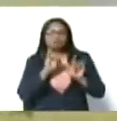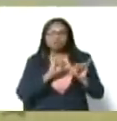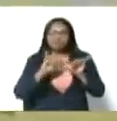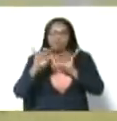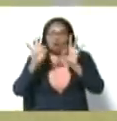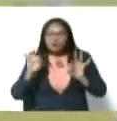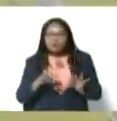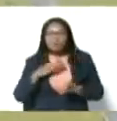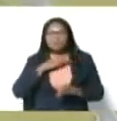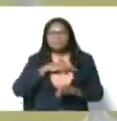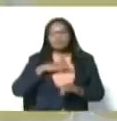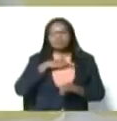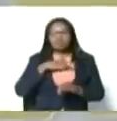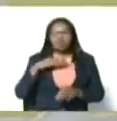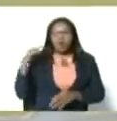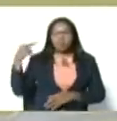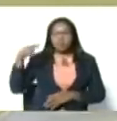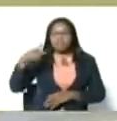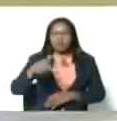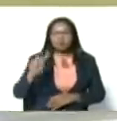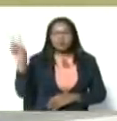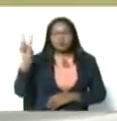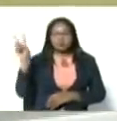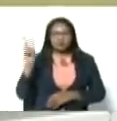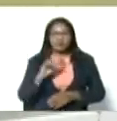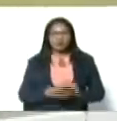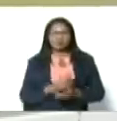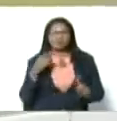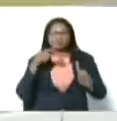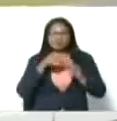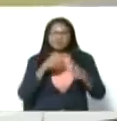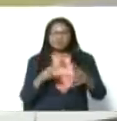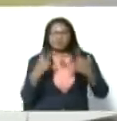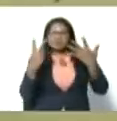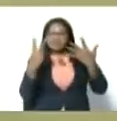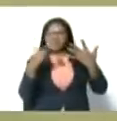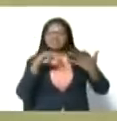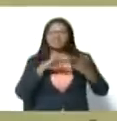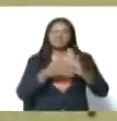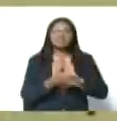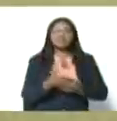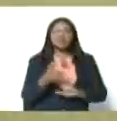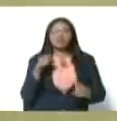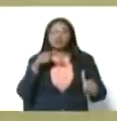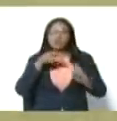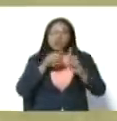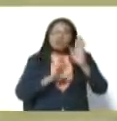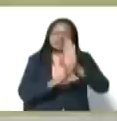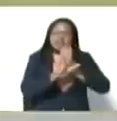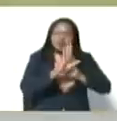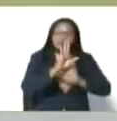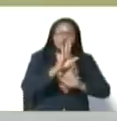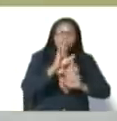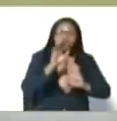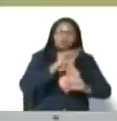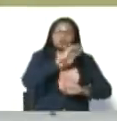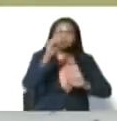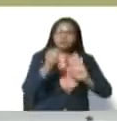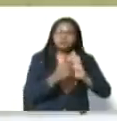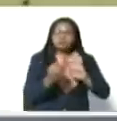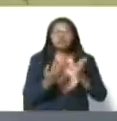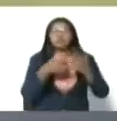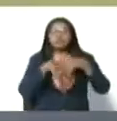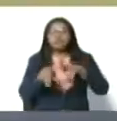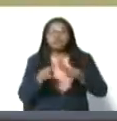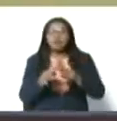gran misión Transporte Venezuela, el vértice 7, que tiene que ver con el desarrollo integral del